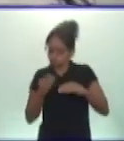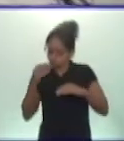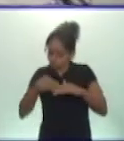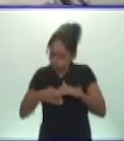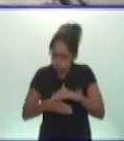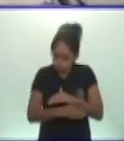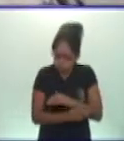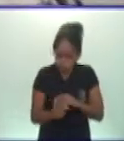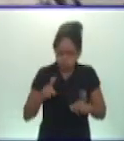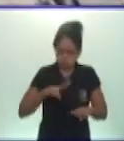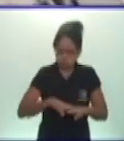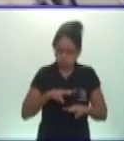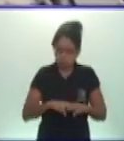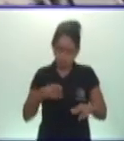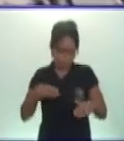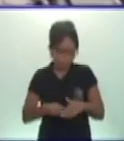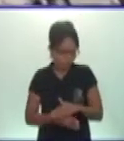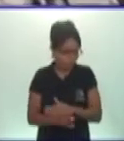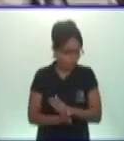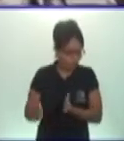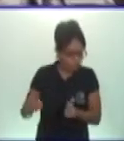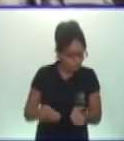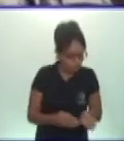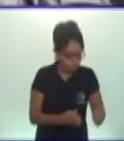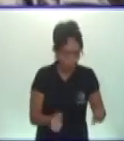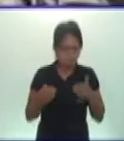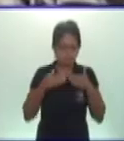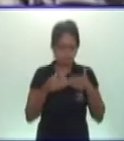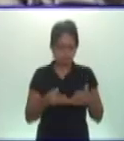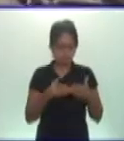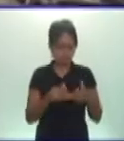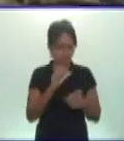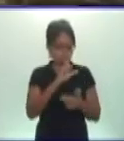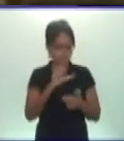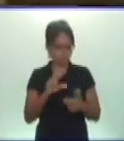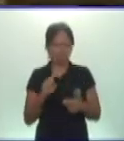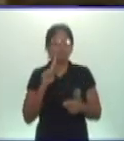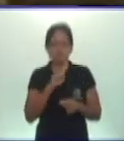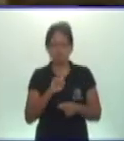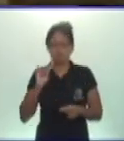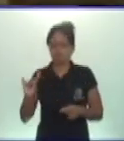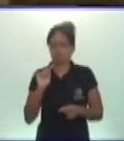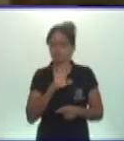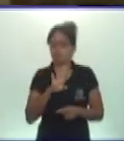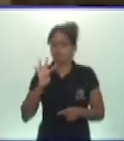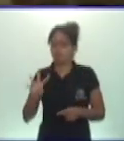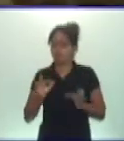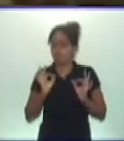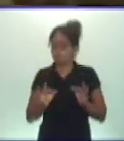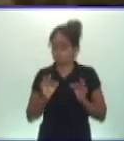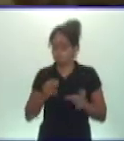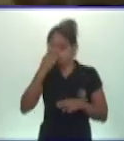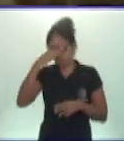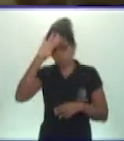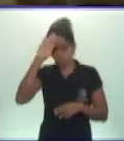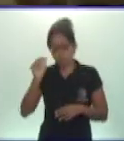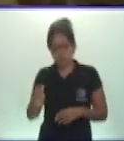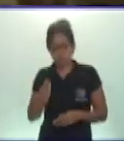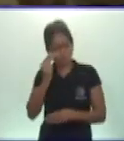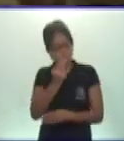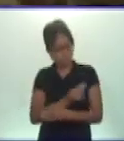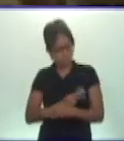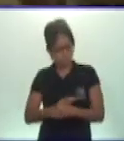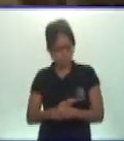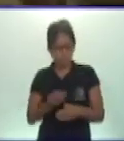por la Avenida del Puerto, y en 1954 el mismo cubano que había diseñado y construido el túnel de línea, José Menéndez